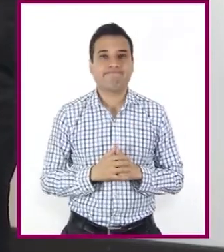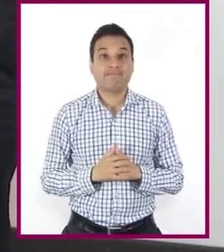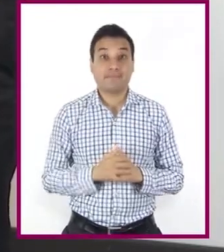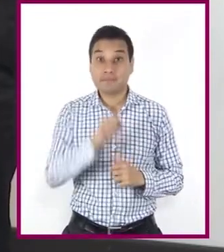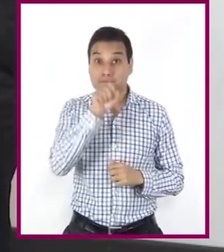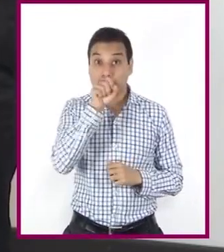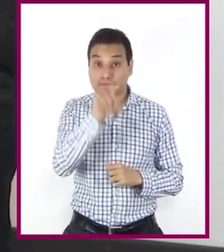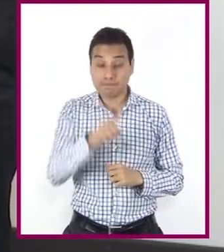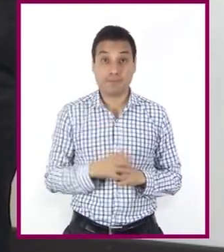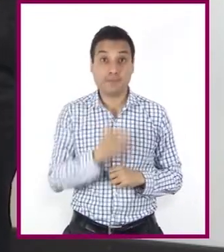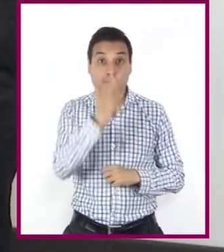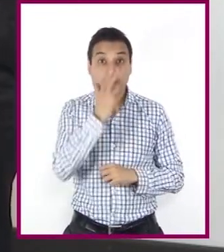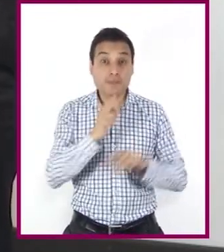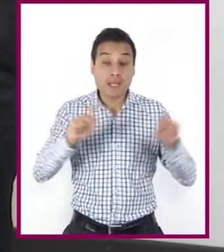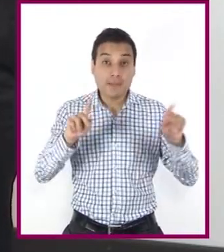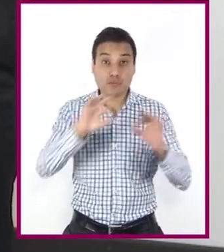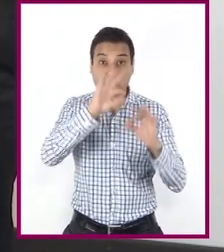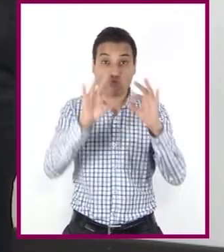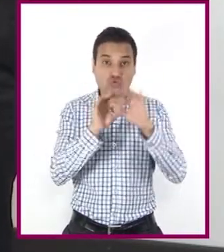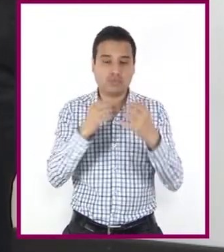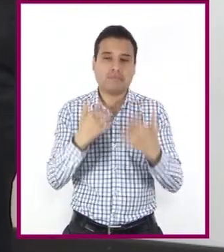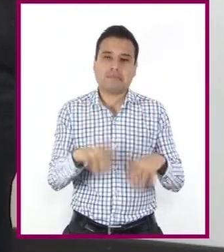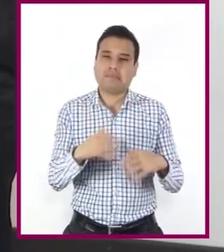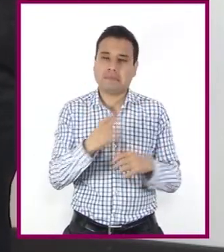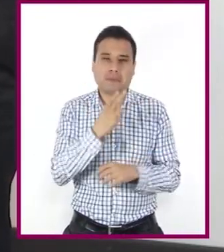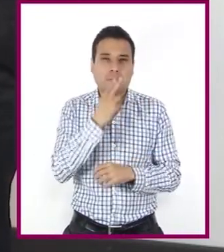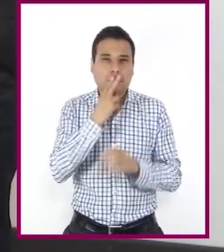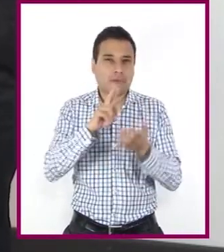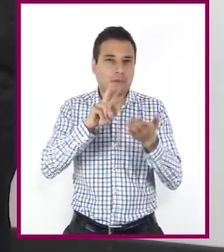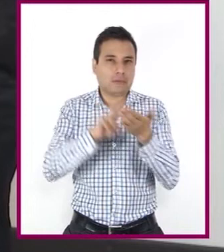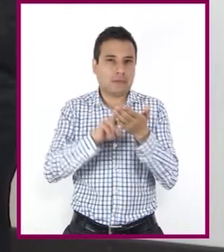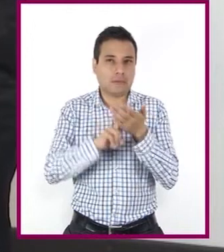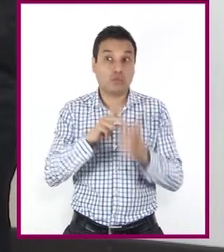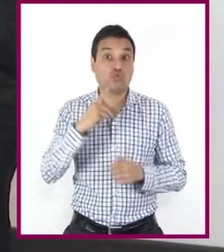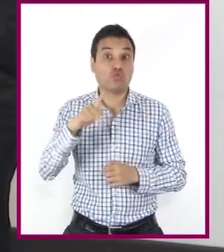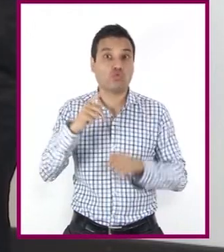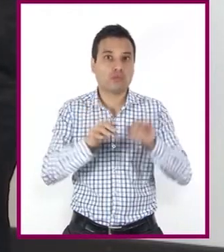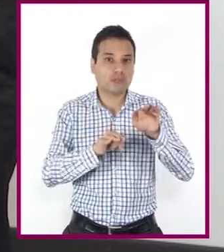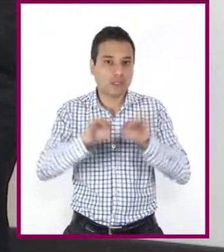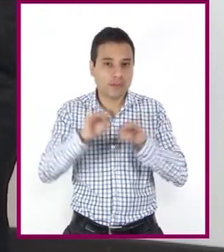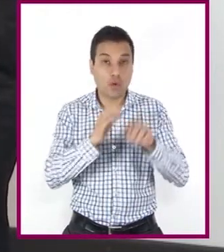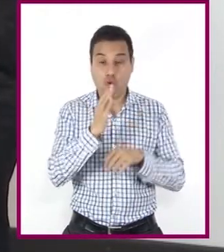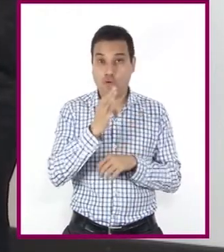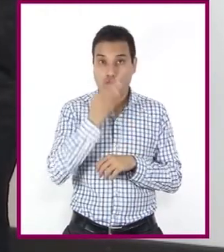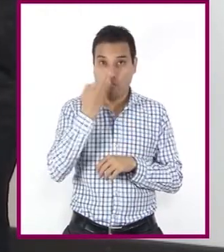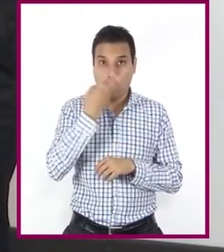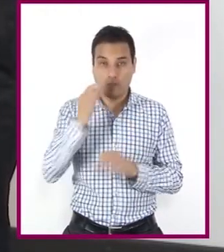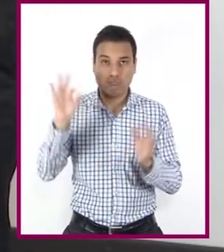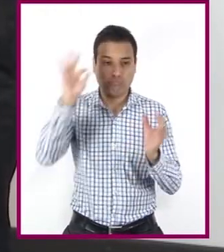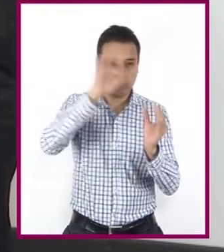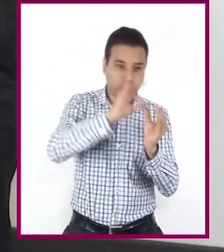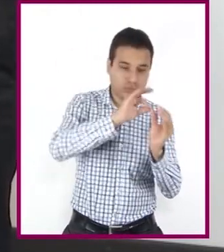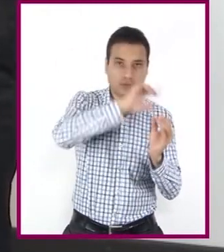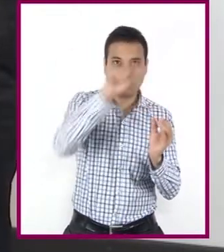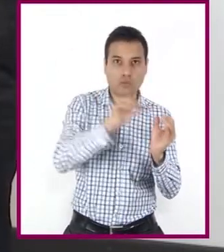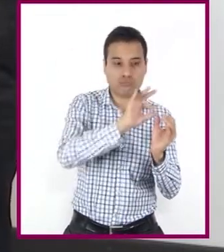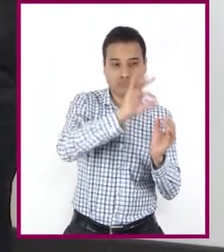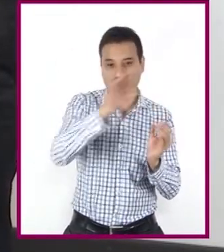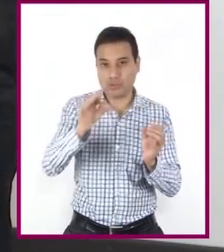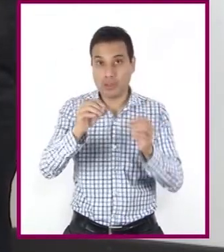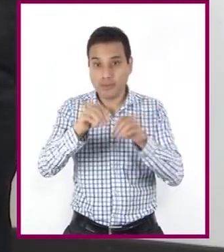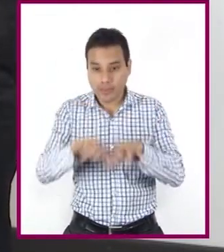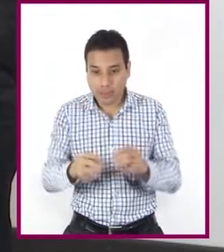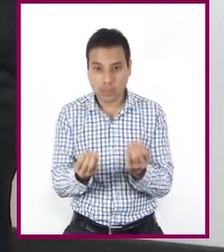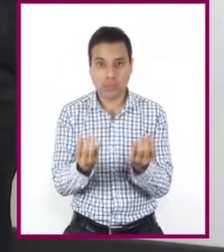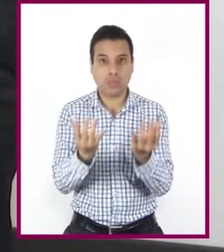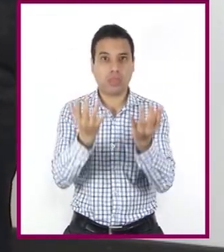Además, las abejas son fundamentales en el medio ambiente, ya que su labor de polinización es insustituible. Sin esta, una tercera